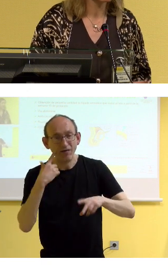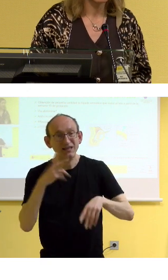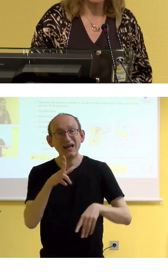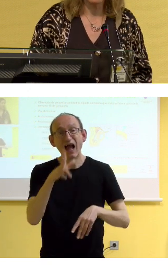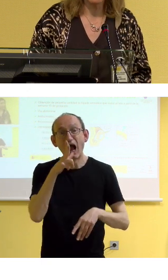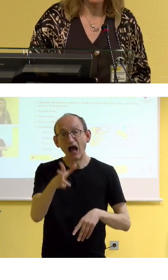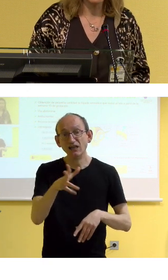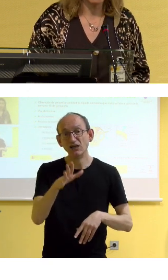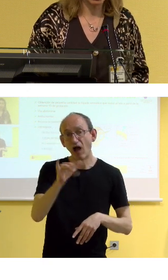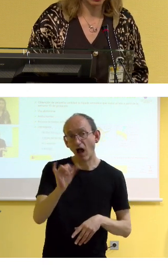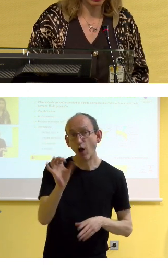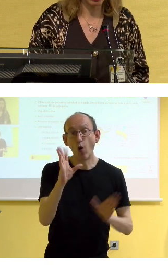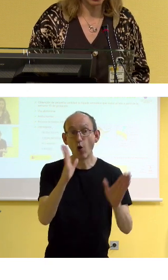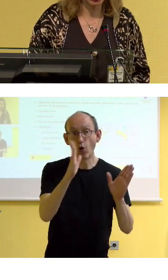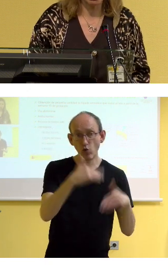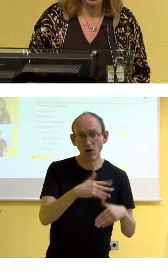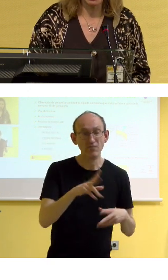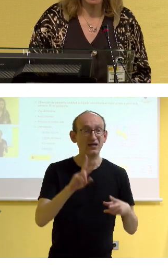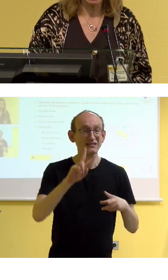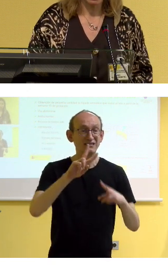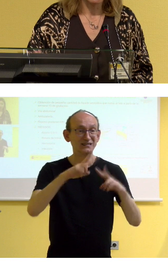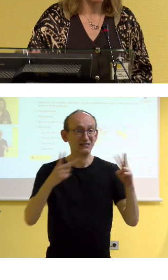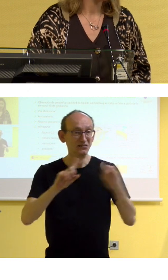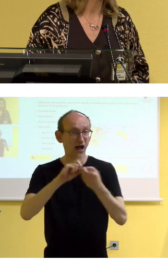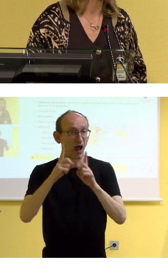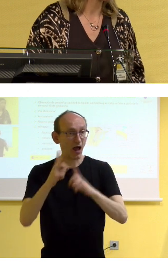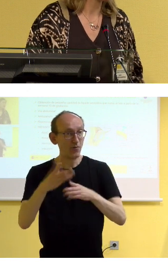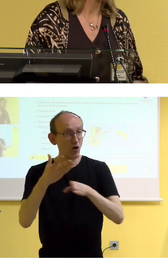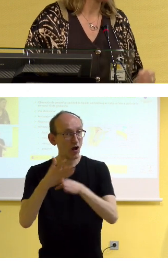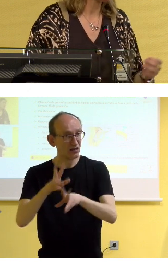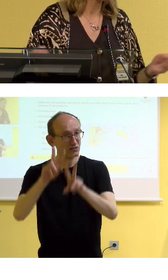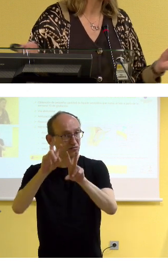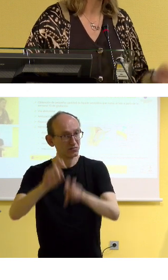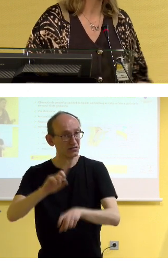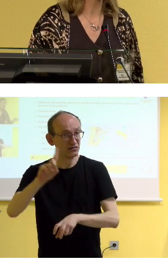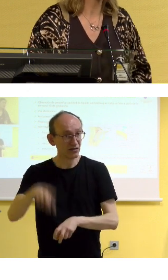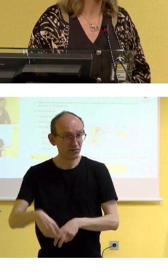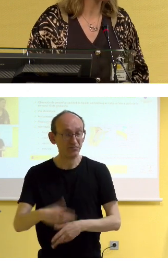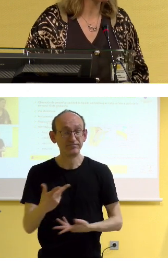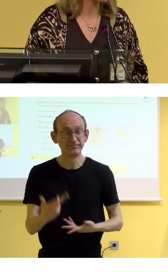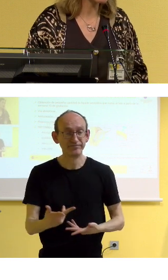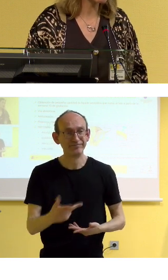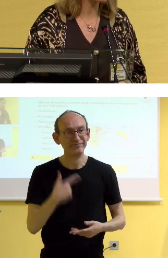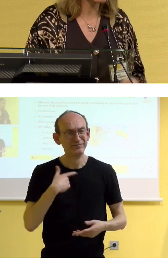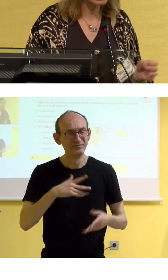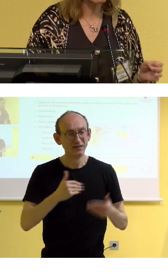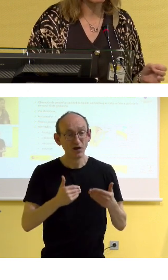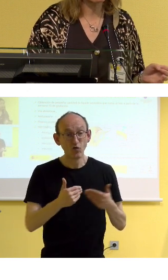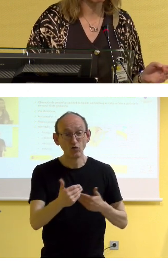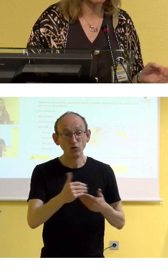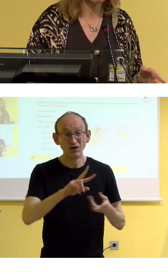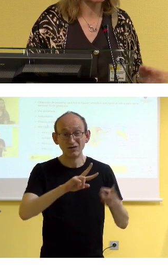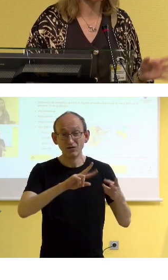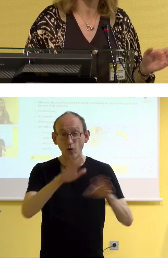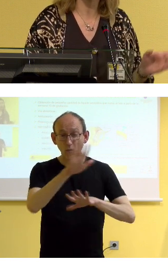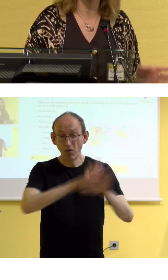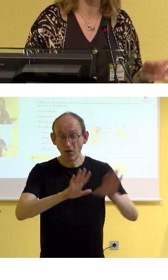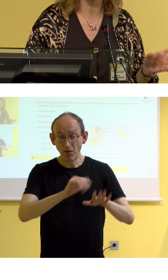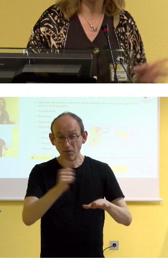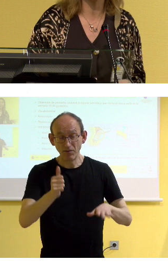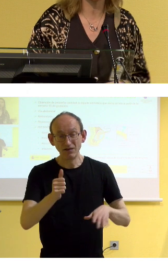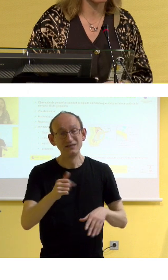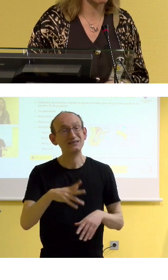Huntington y el resto de alteraciones cromosómicas. ¿Qué pasa? Que para que haya menos riesgo de esas complicaciones hay que hacerla también a partir de